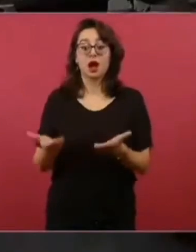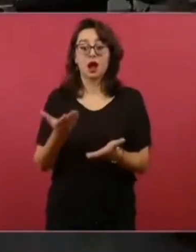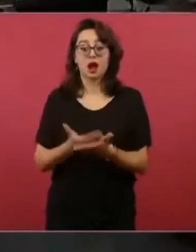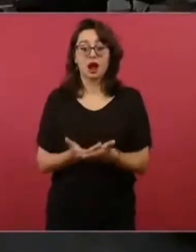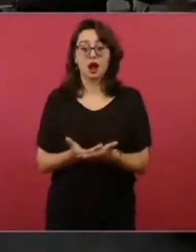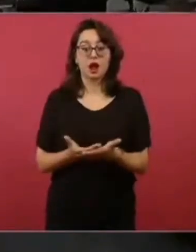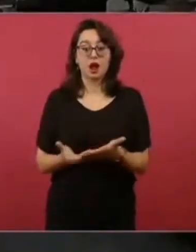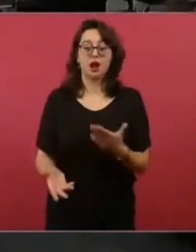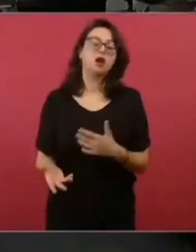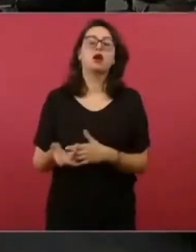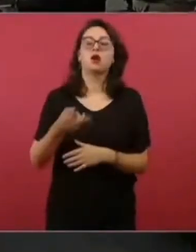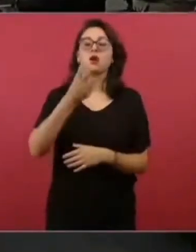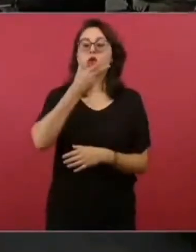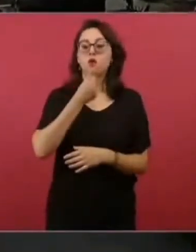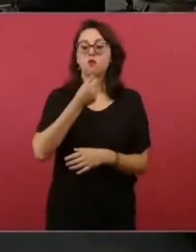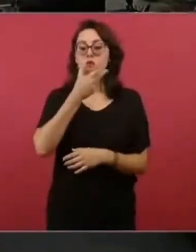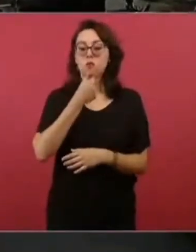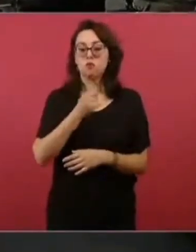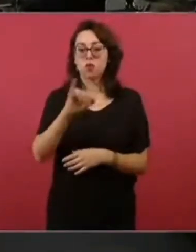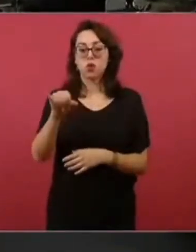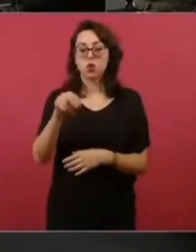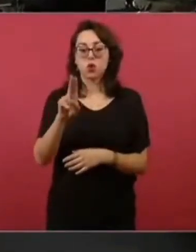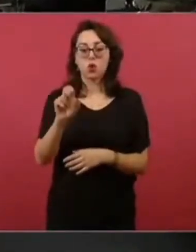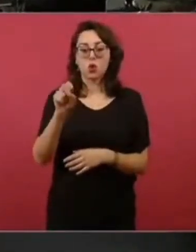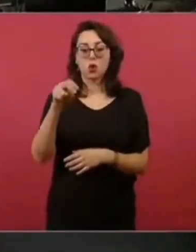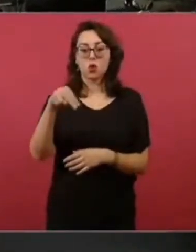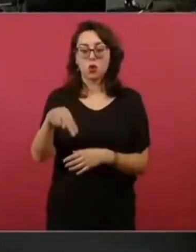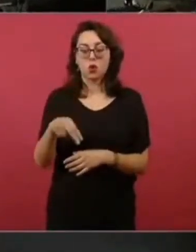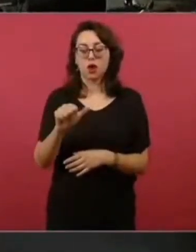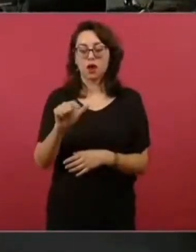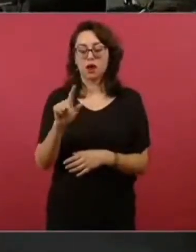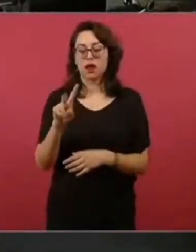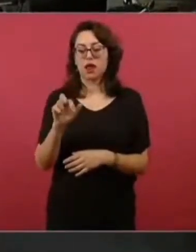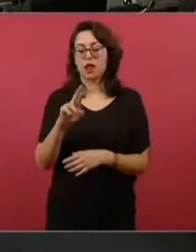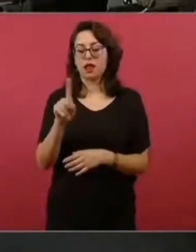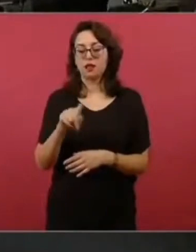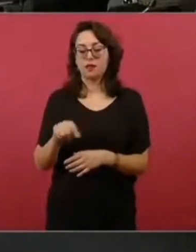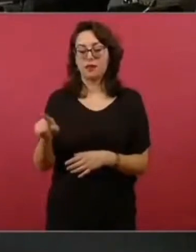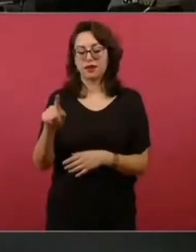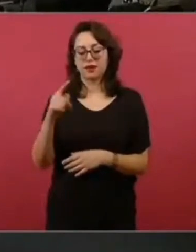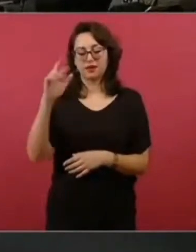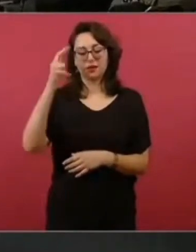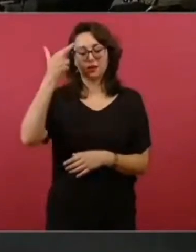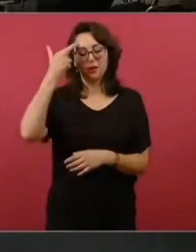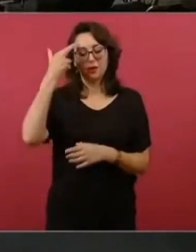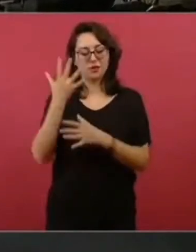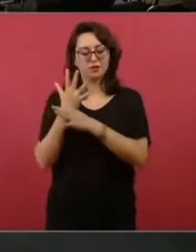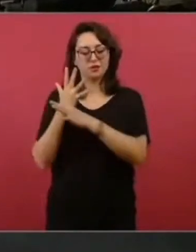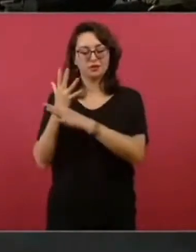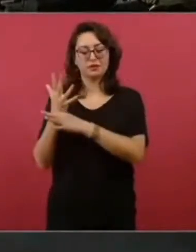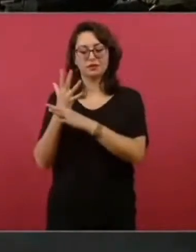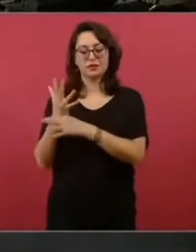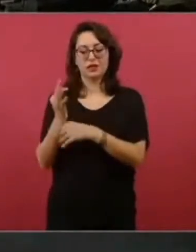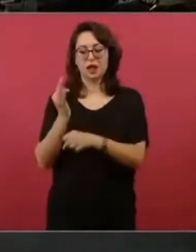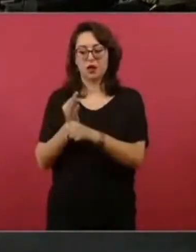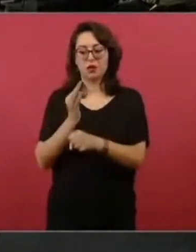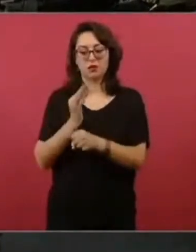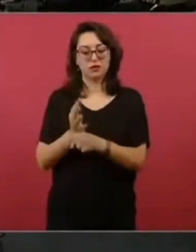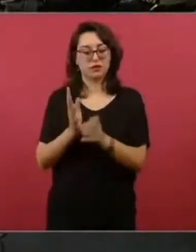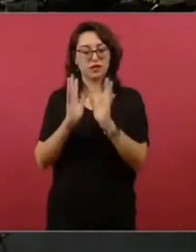el liberal guerrerense, esta ancheta está muy angosta, no hay ni para dónde hacerse, pues ya no